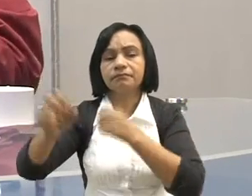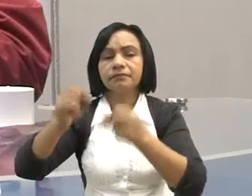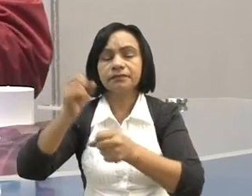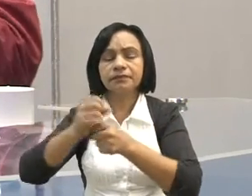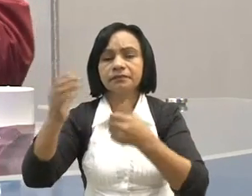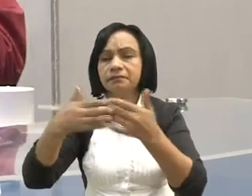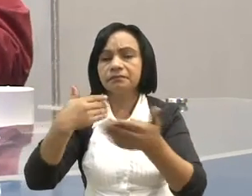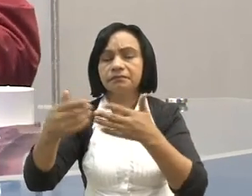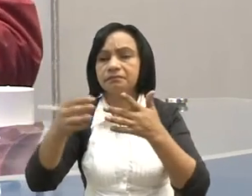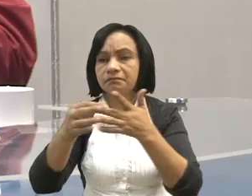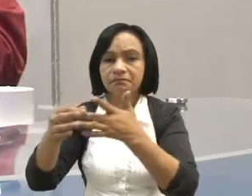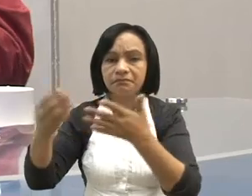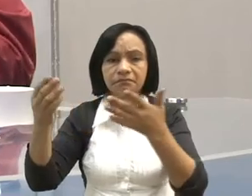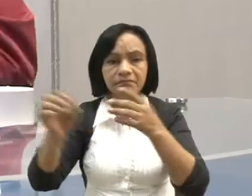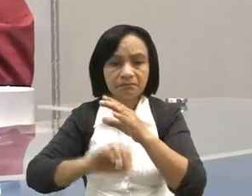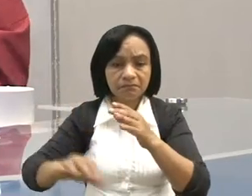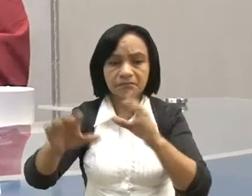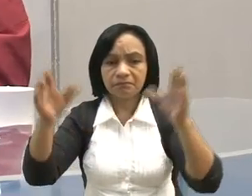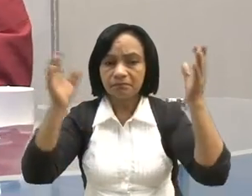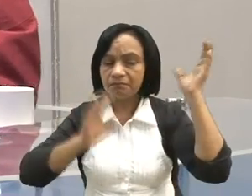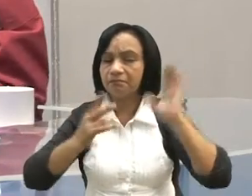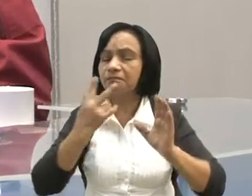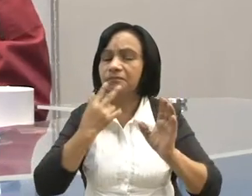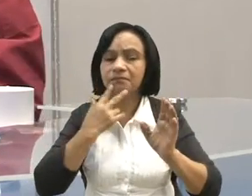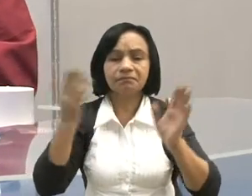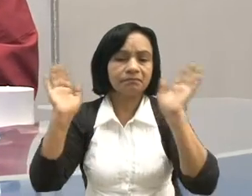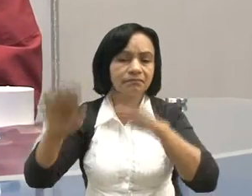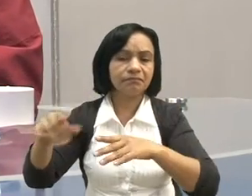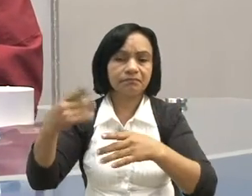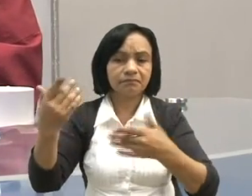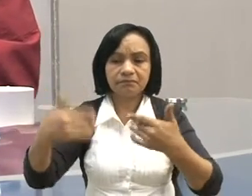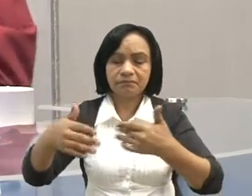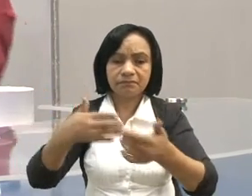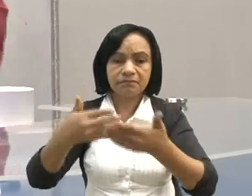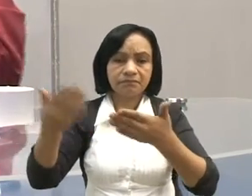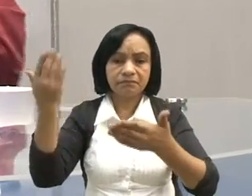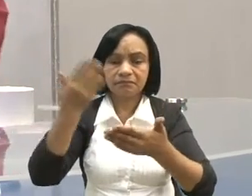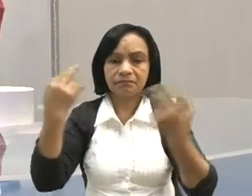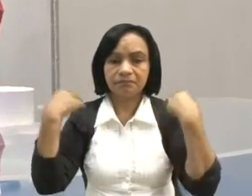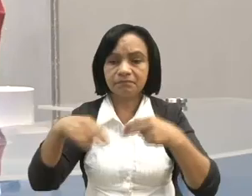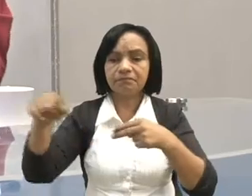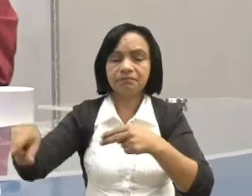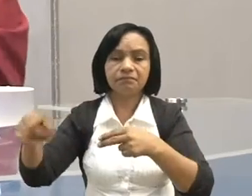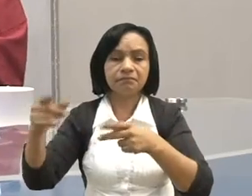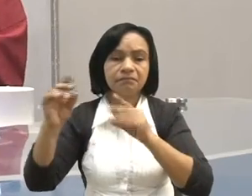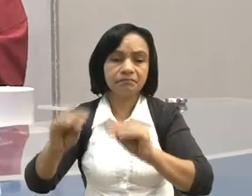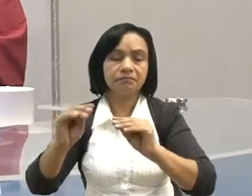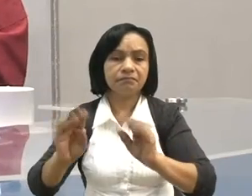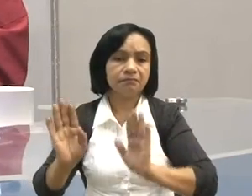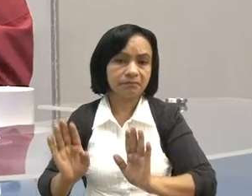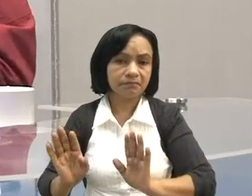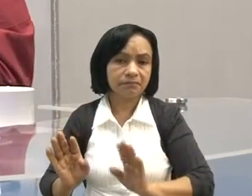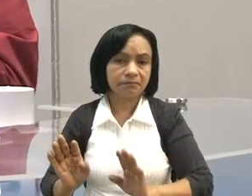la especialidad, no les interesaba el manejo y conocimiento de la materia que iba a impartir, sino simplemente tener ahí que estaban respondiendo.